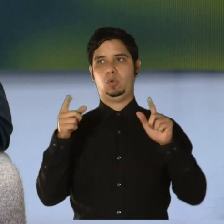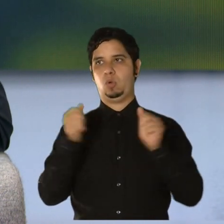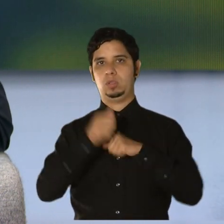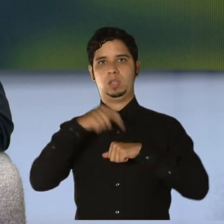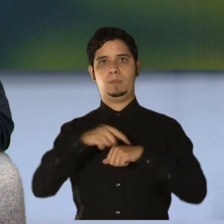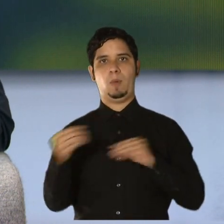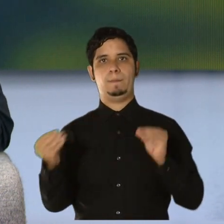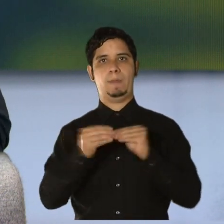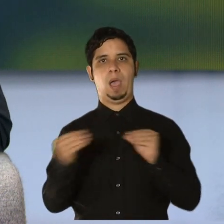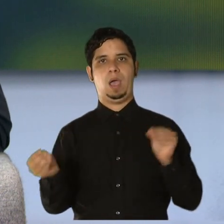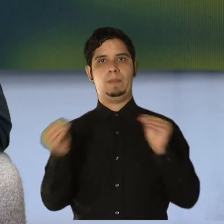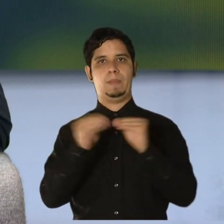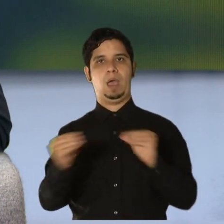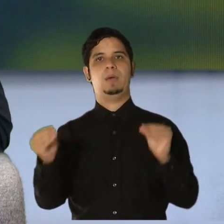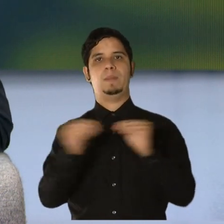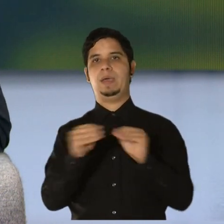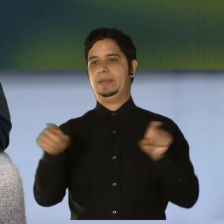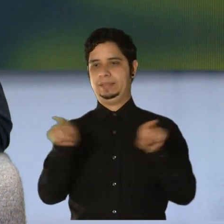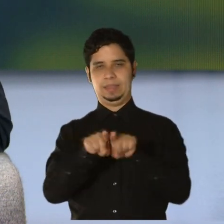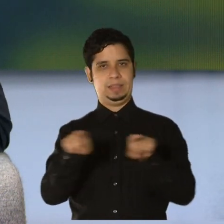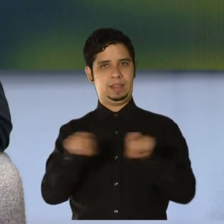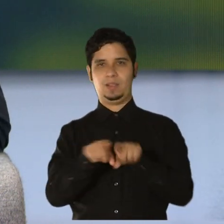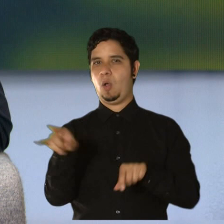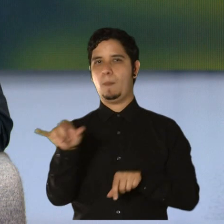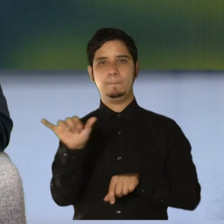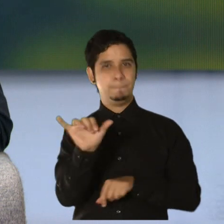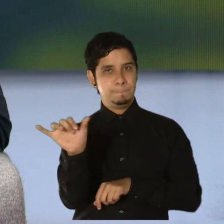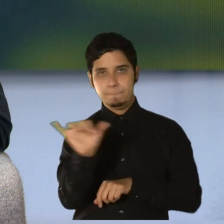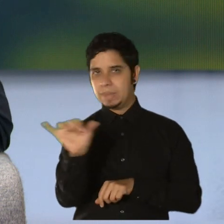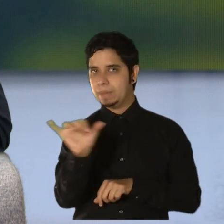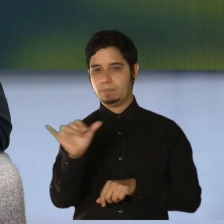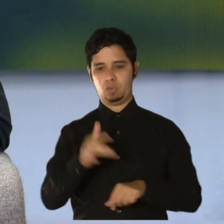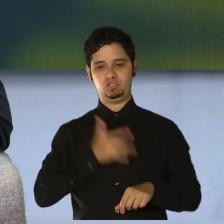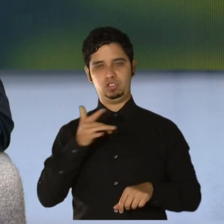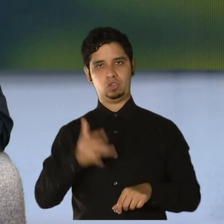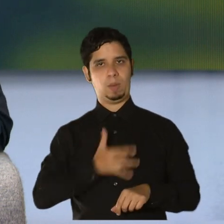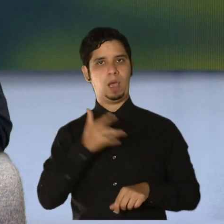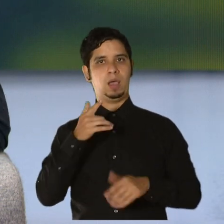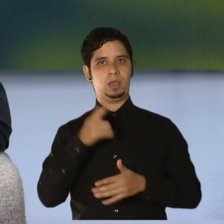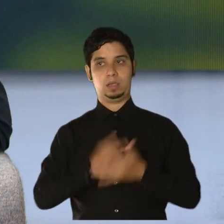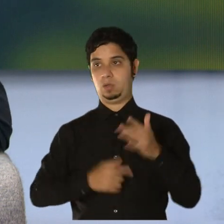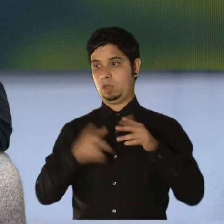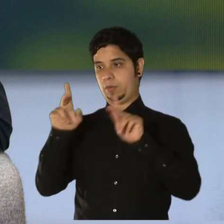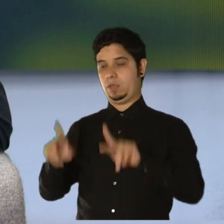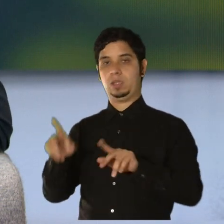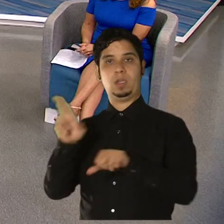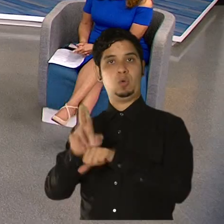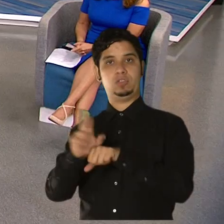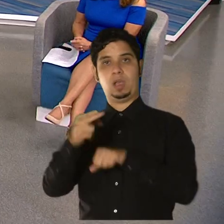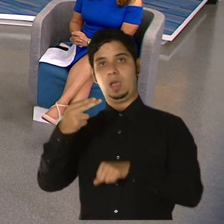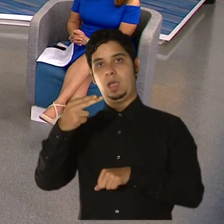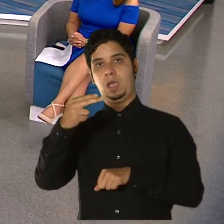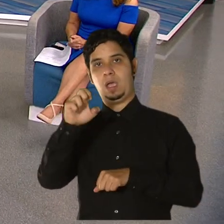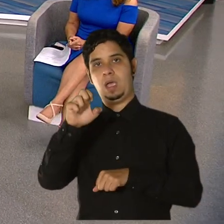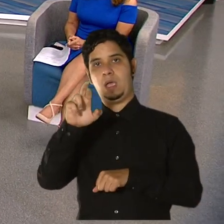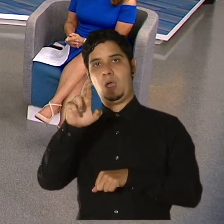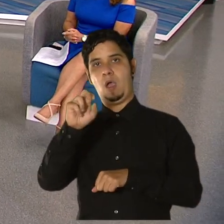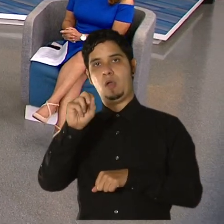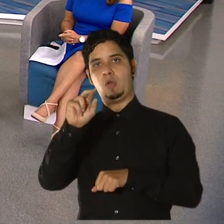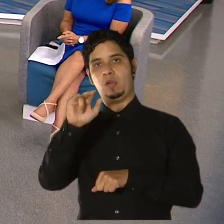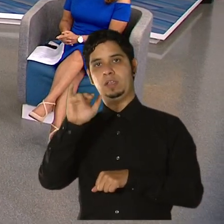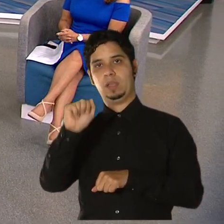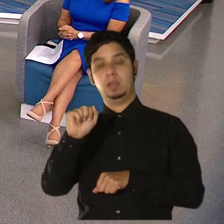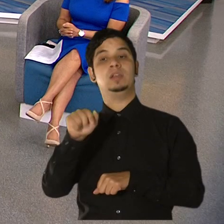de más. Y tienen los mismos efectos que una persona que utiliza, por ejemplo, heroína. Claro, y es un problema porque afecta